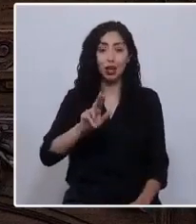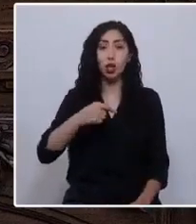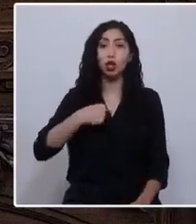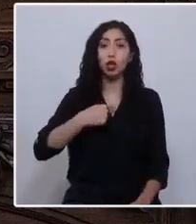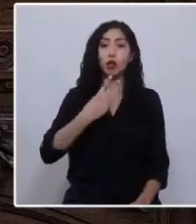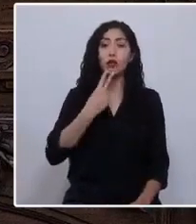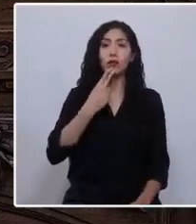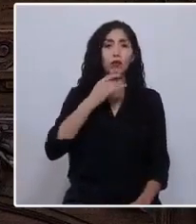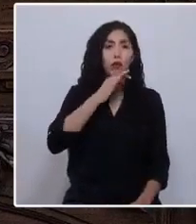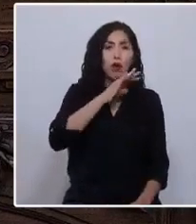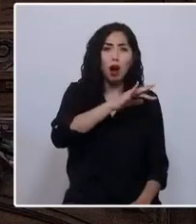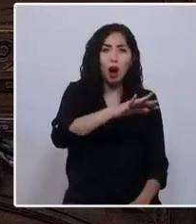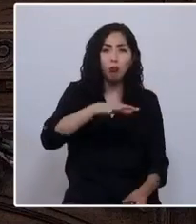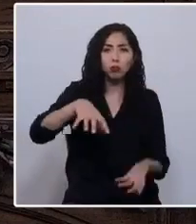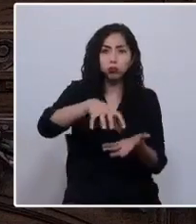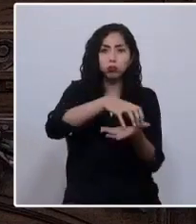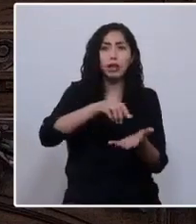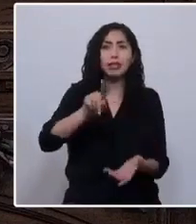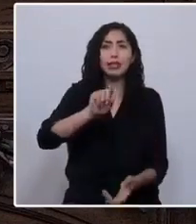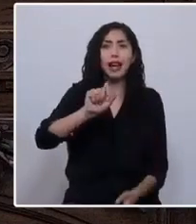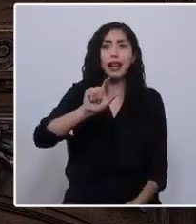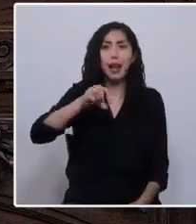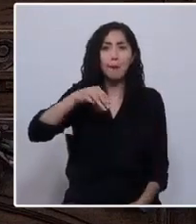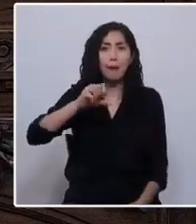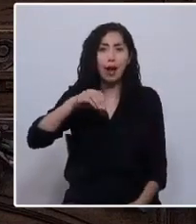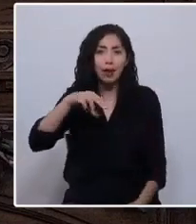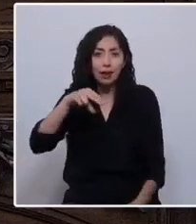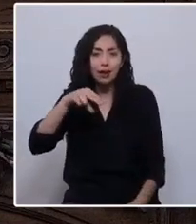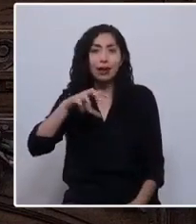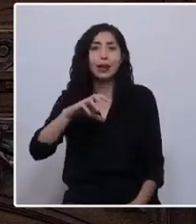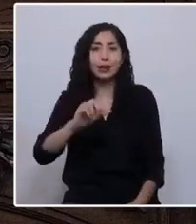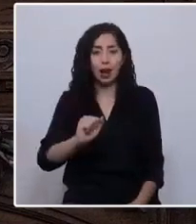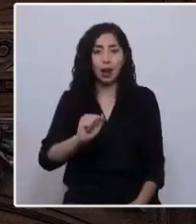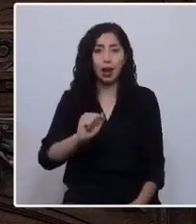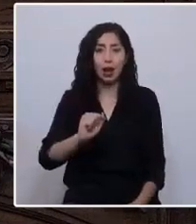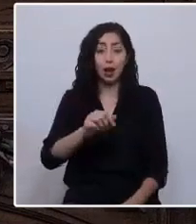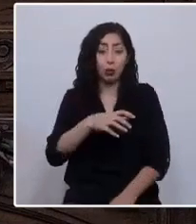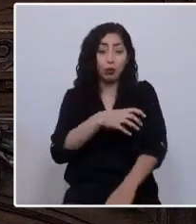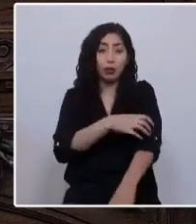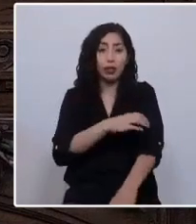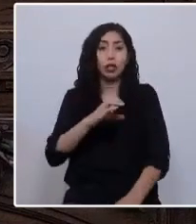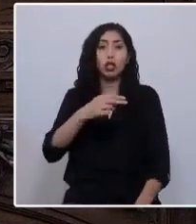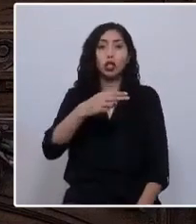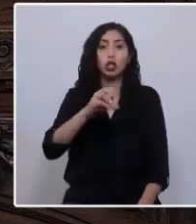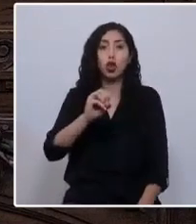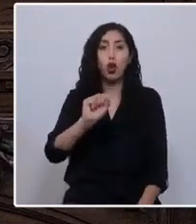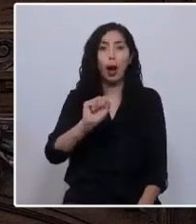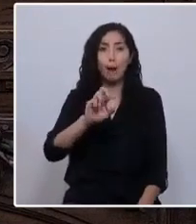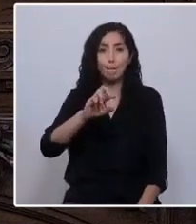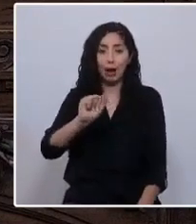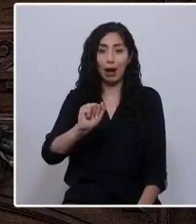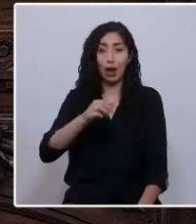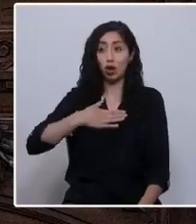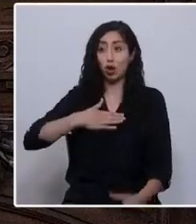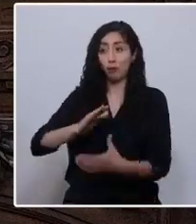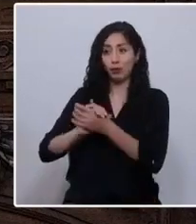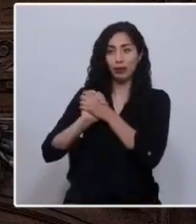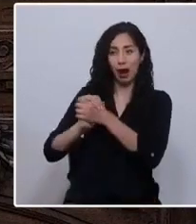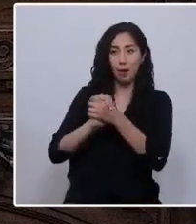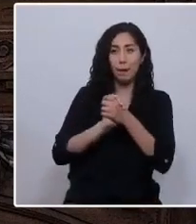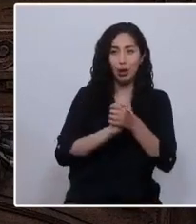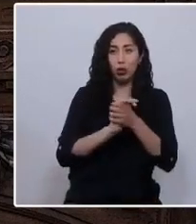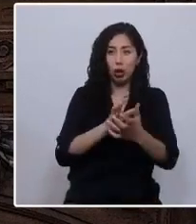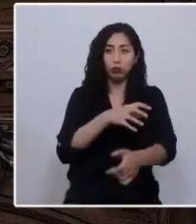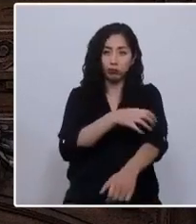salamanca al interior de la provincia del choapa con mis amigas y amigos de moda ti maestro apá y